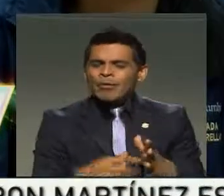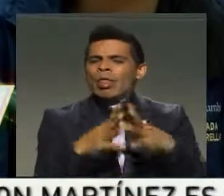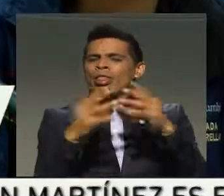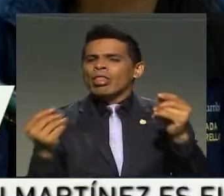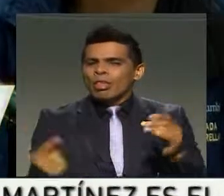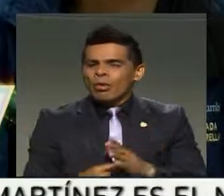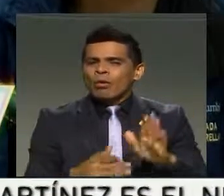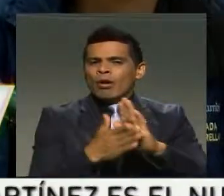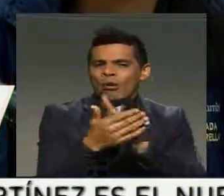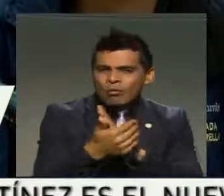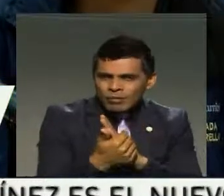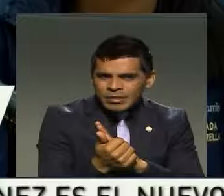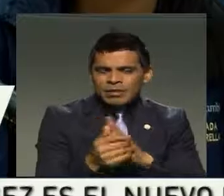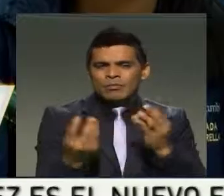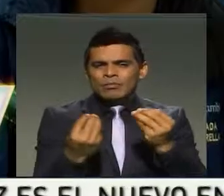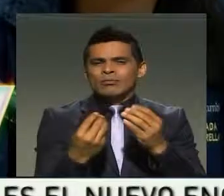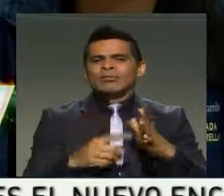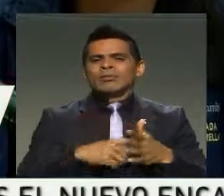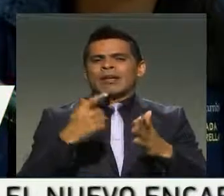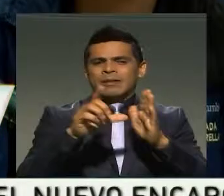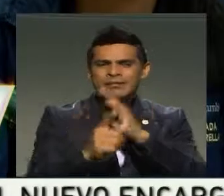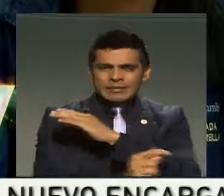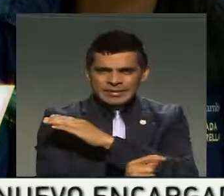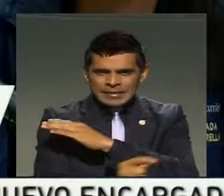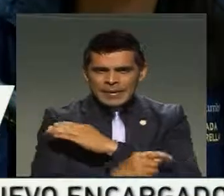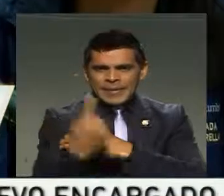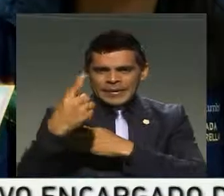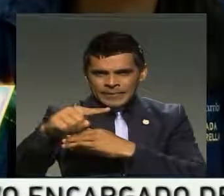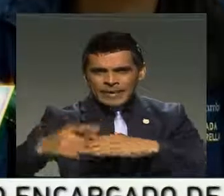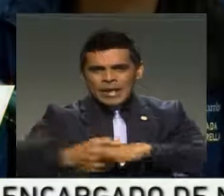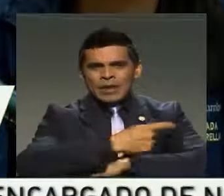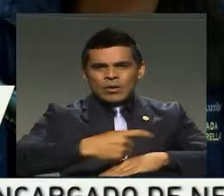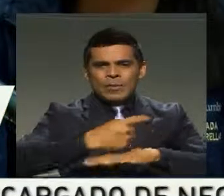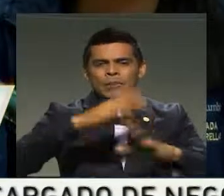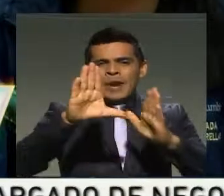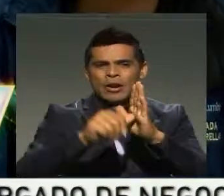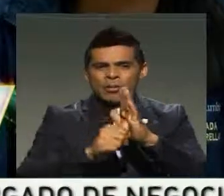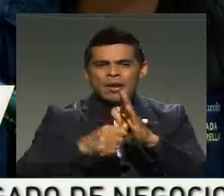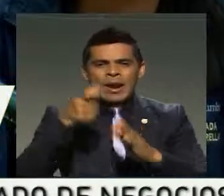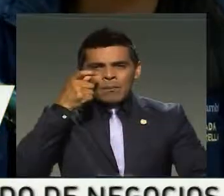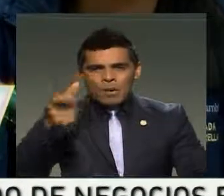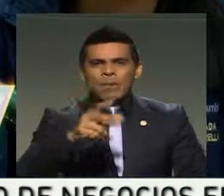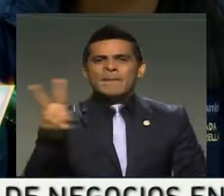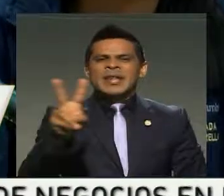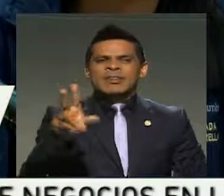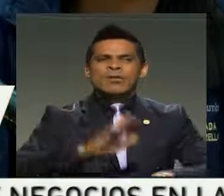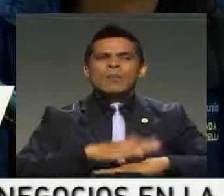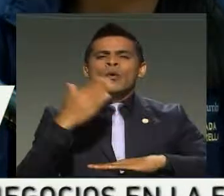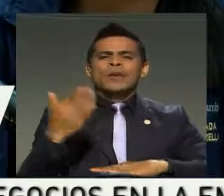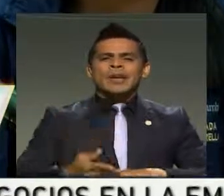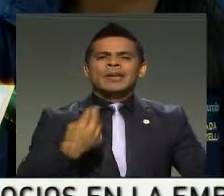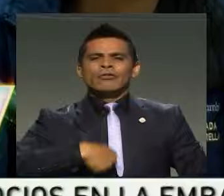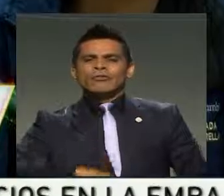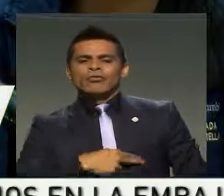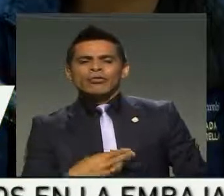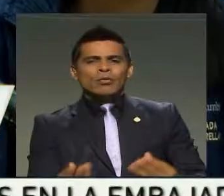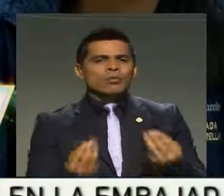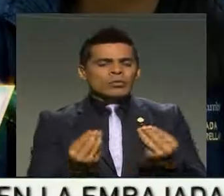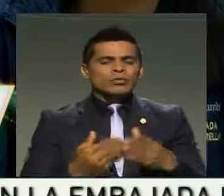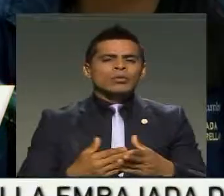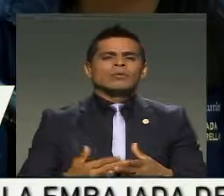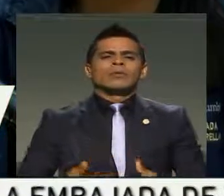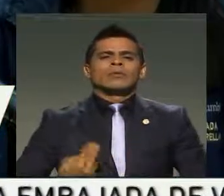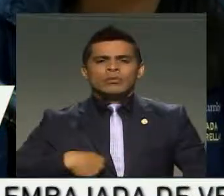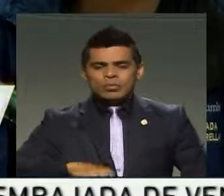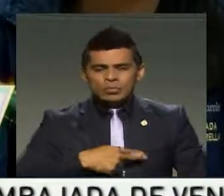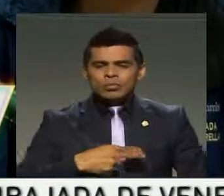todo lo entramado que el gobierno ha establecido para robar al pueblo venezolano. ¿Y por qué nos importa tanto y por qué no vamos